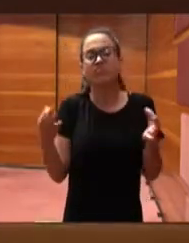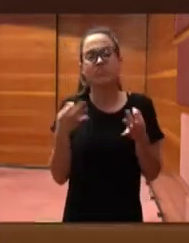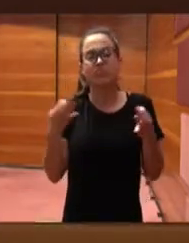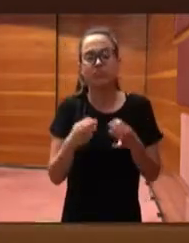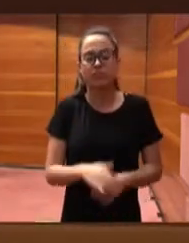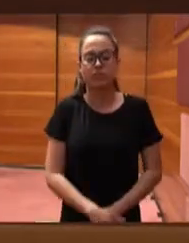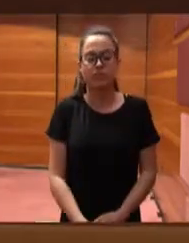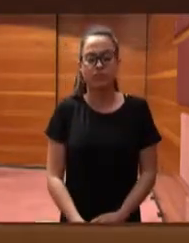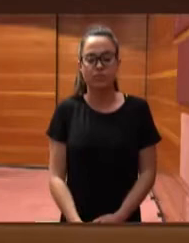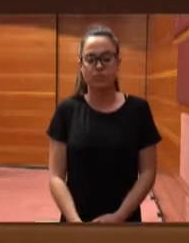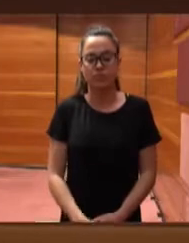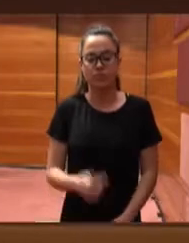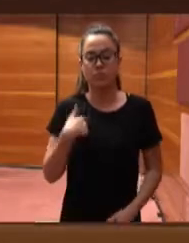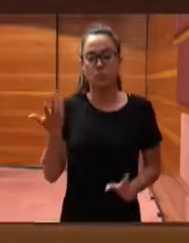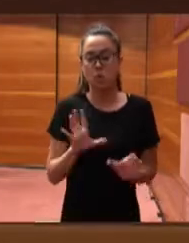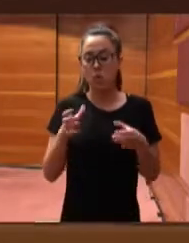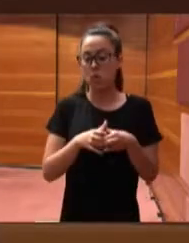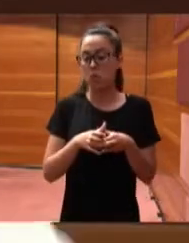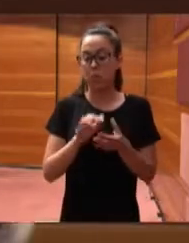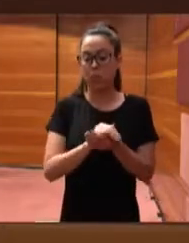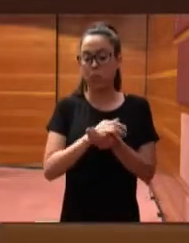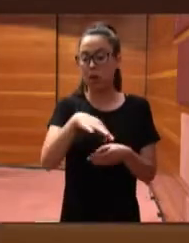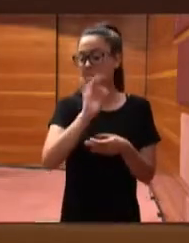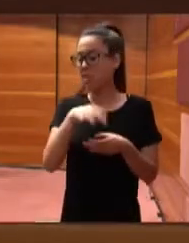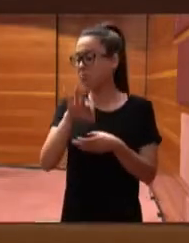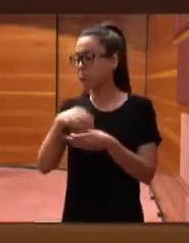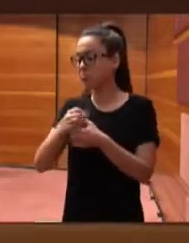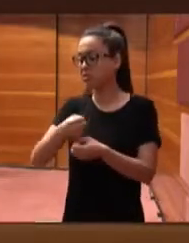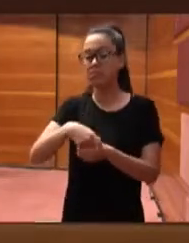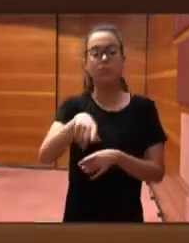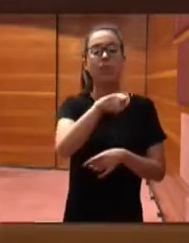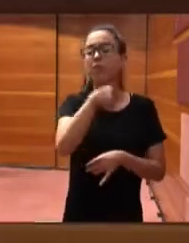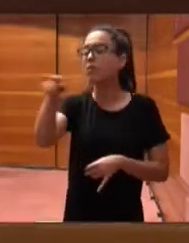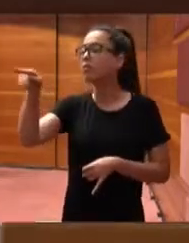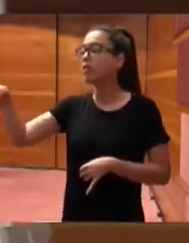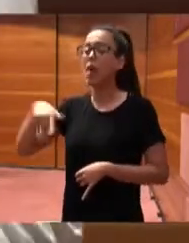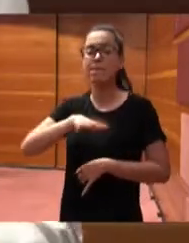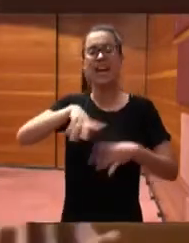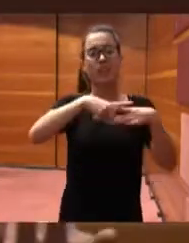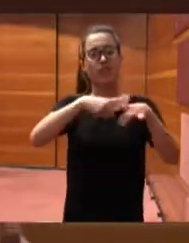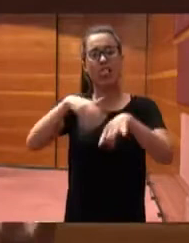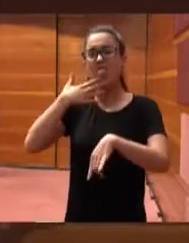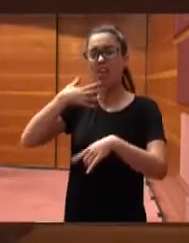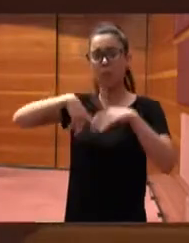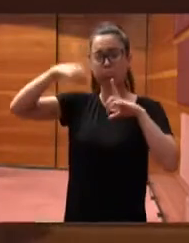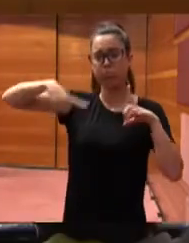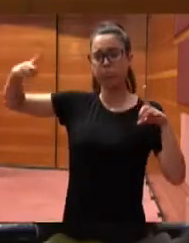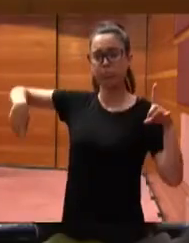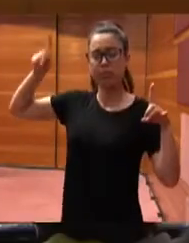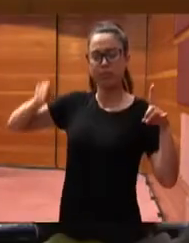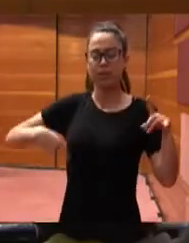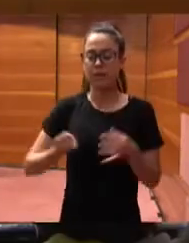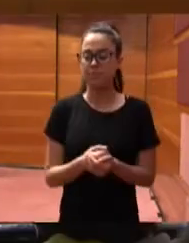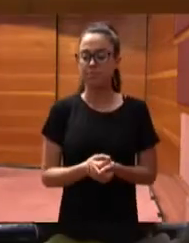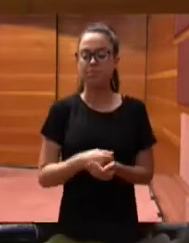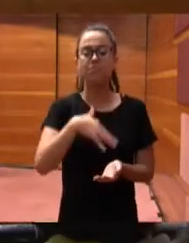montar un grupo de gente elegida al azar, con lo cual voy a tener de todos los barrios, de todas las edades, de todas las procedencias, y a esa gente lo voy a poner a